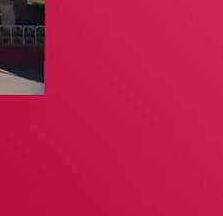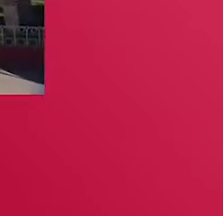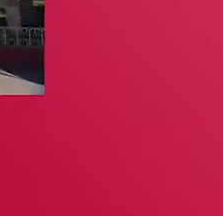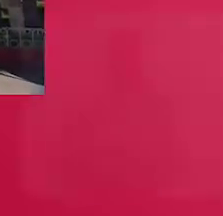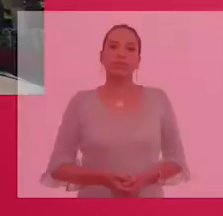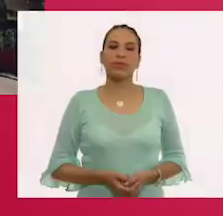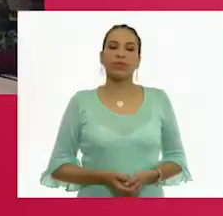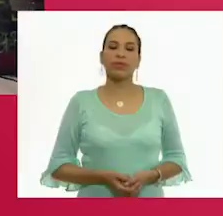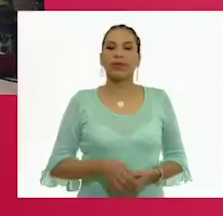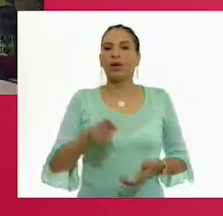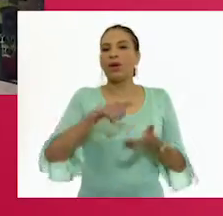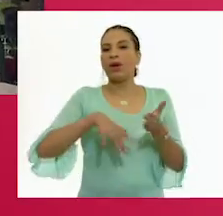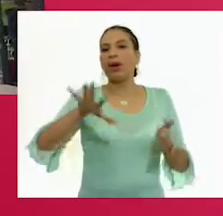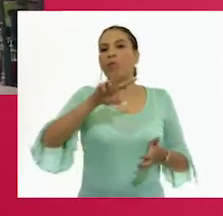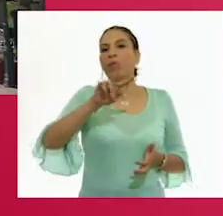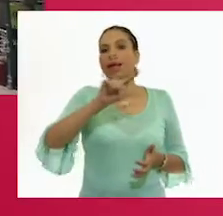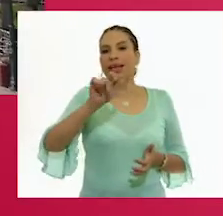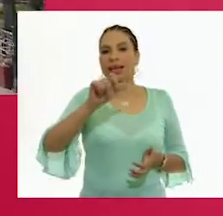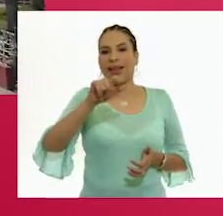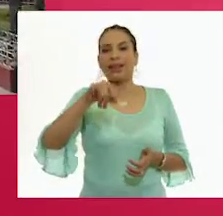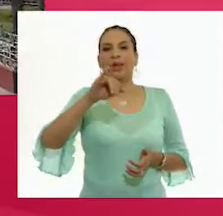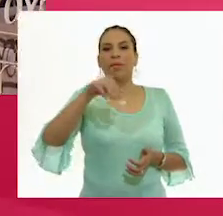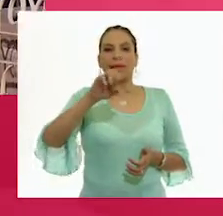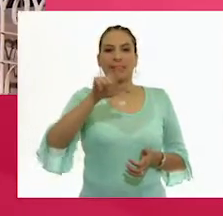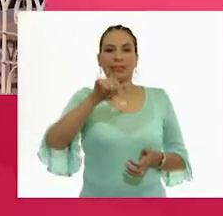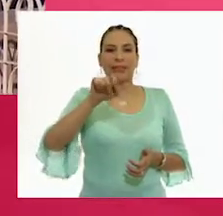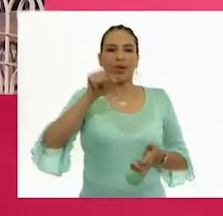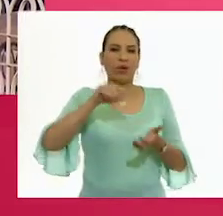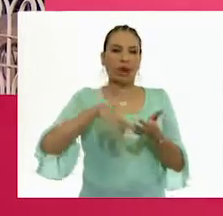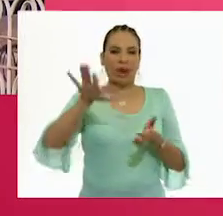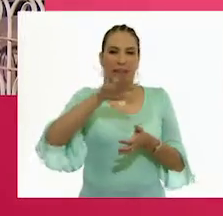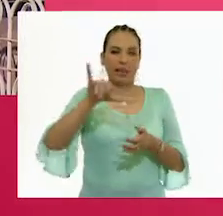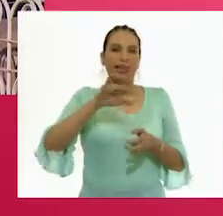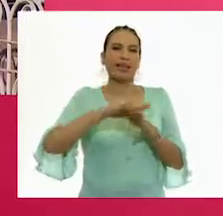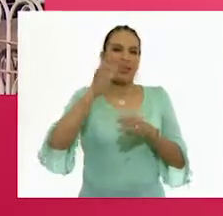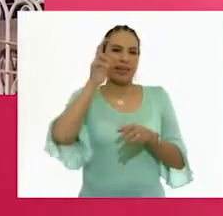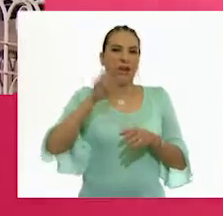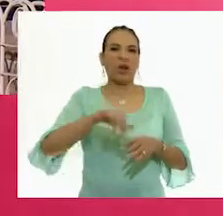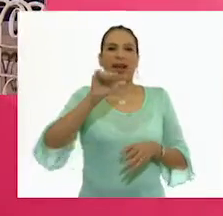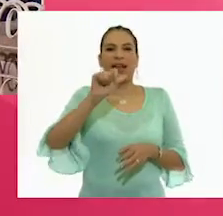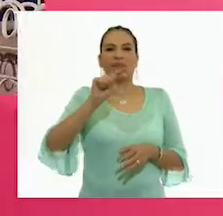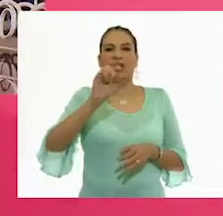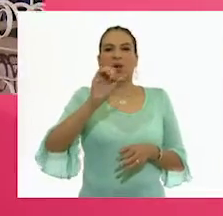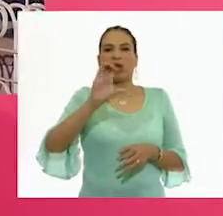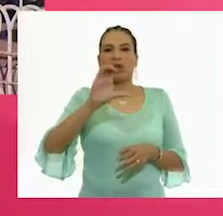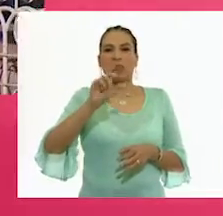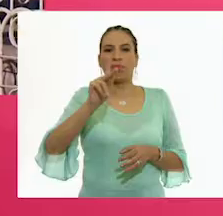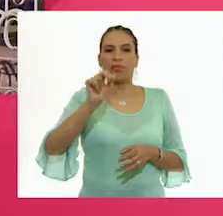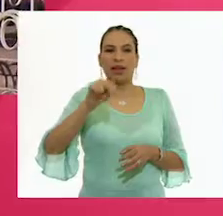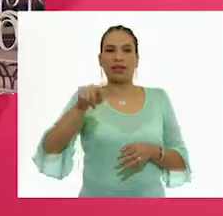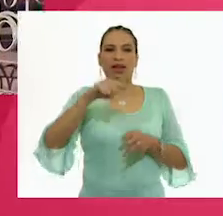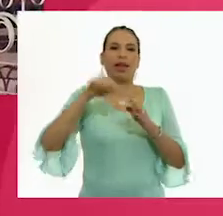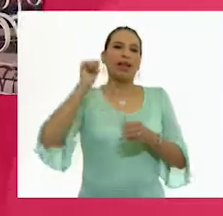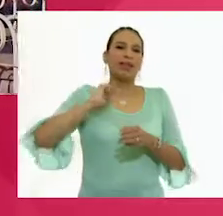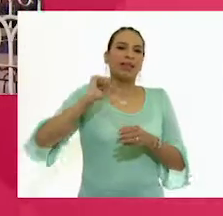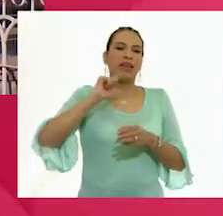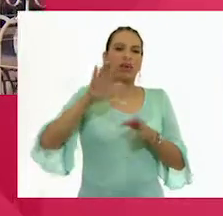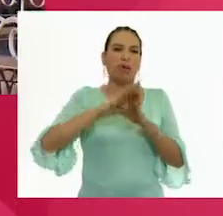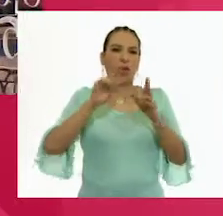En el Valle del Mezquital, aquí en Hidalgo, se encuentra Actopan, un lugar famoso por la imponente arquitectura de su antiguo convento que data